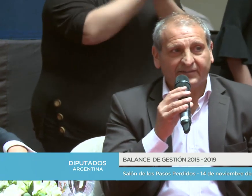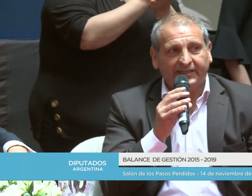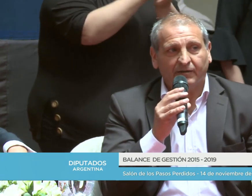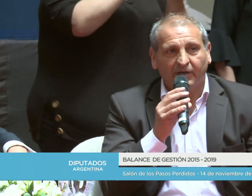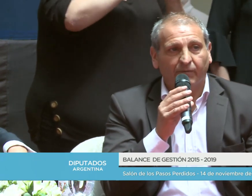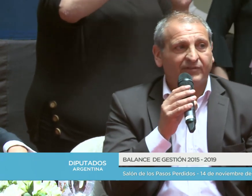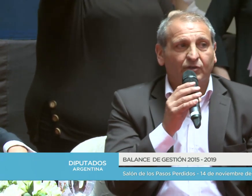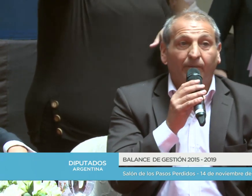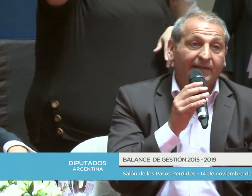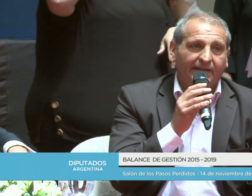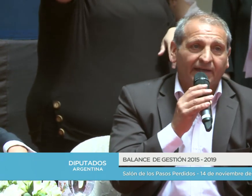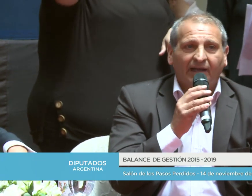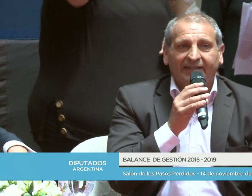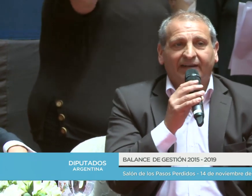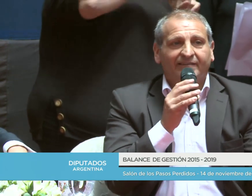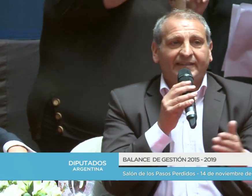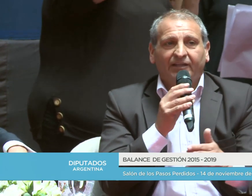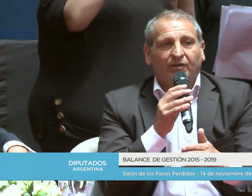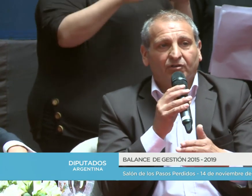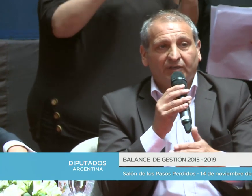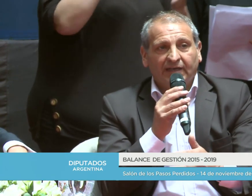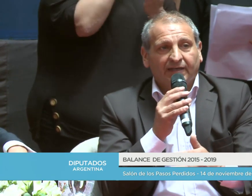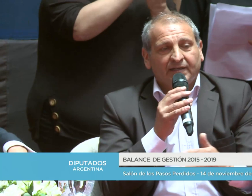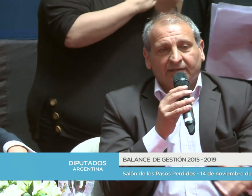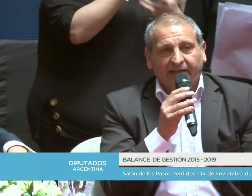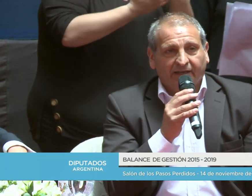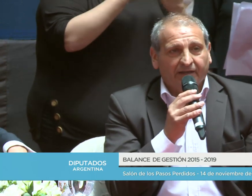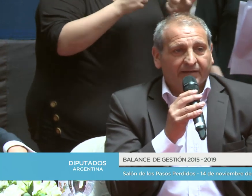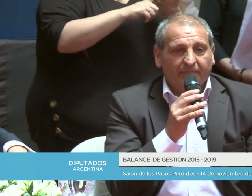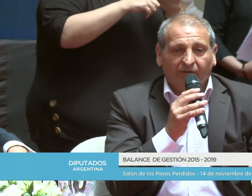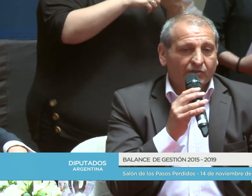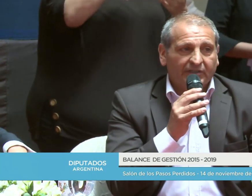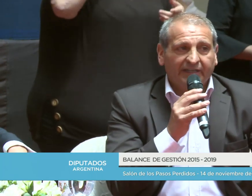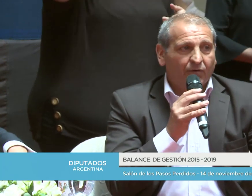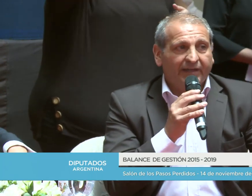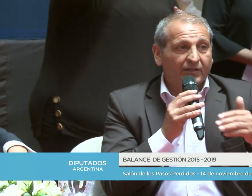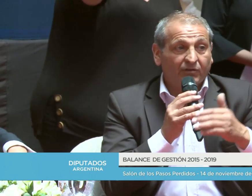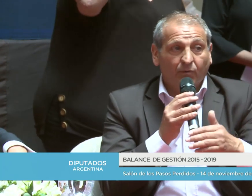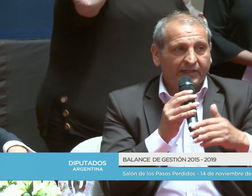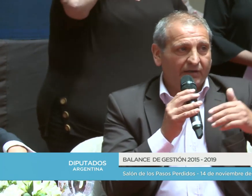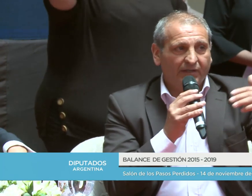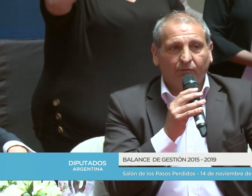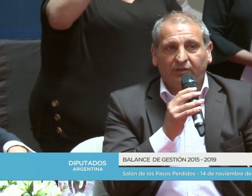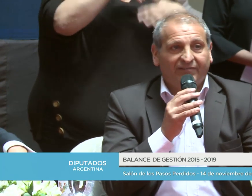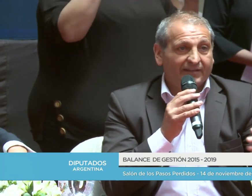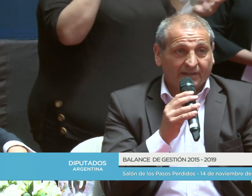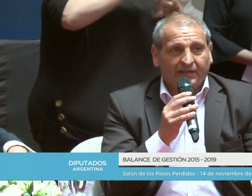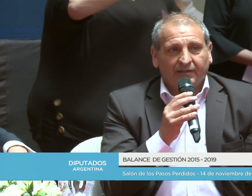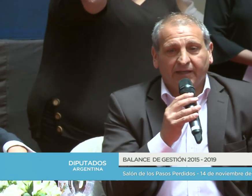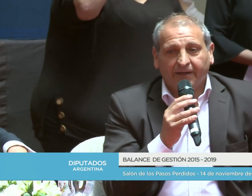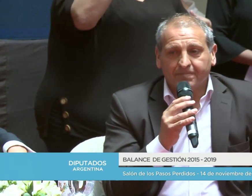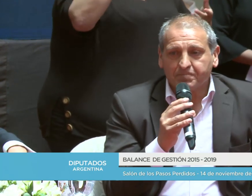que existían en 1920 hasta recetarios de cocina de 1930, 40 o 50 o hasta